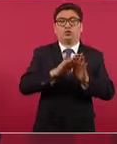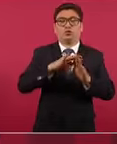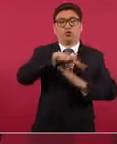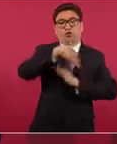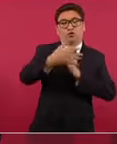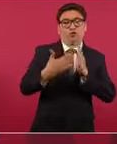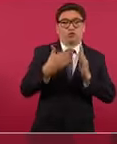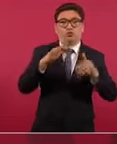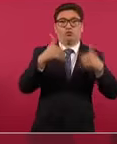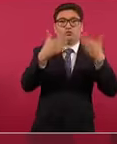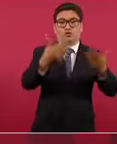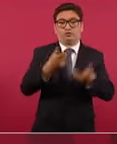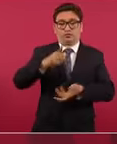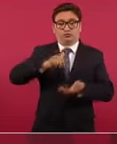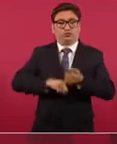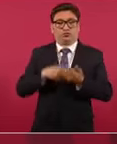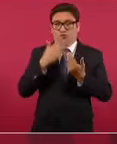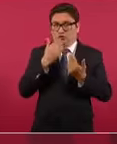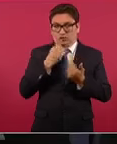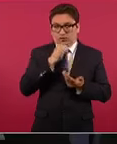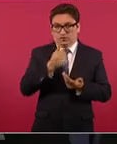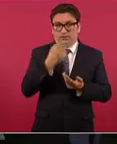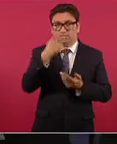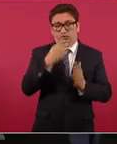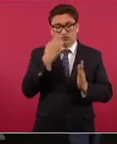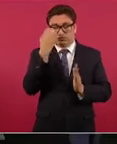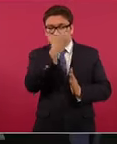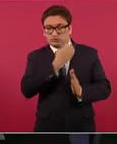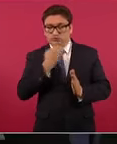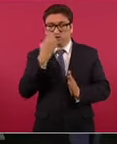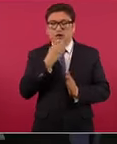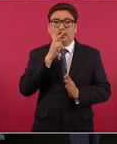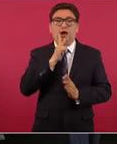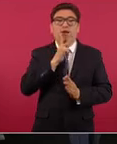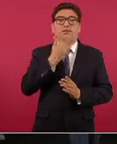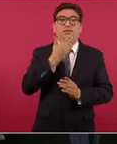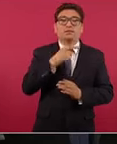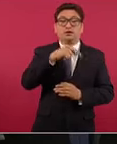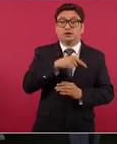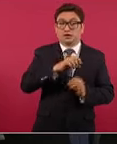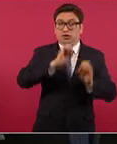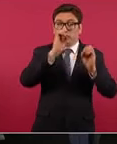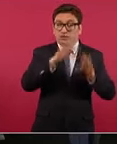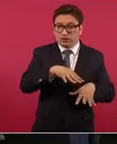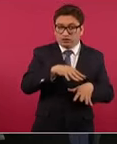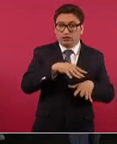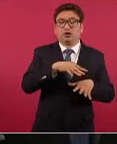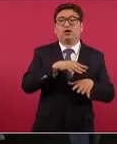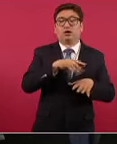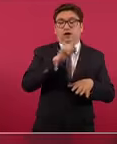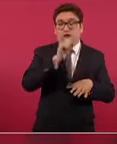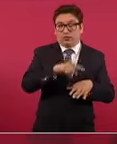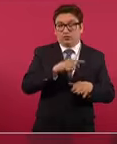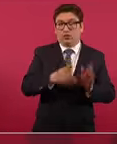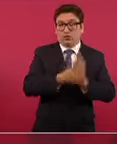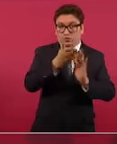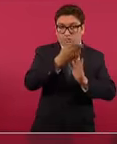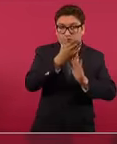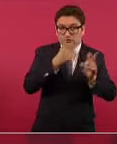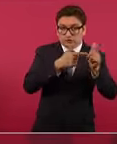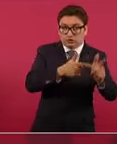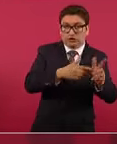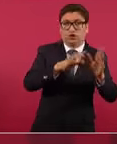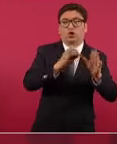tiene nada por dentro y se hizo un estudio para resolver si lo mejor era mantener esa estructura y sobre esa construir o